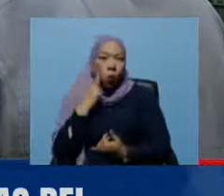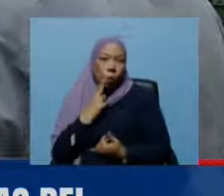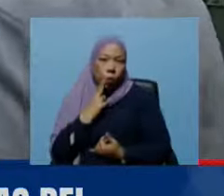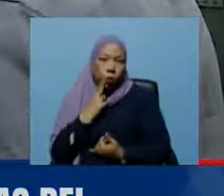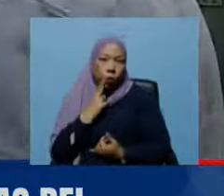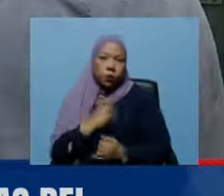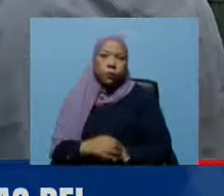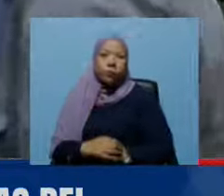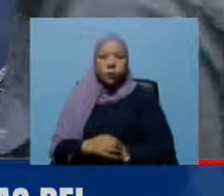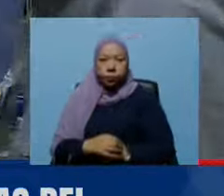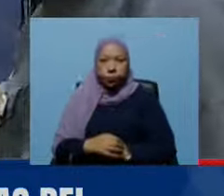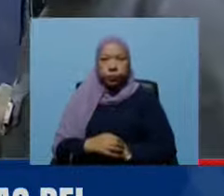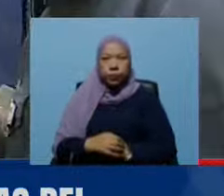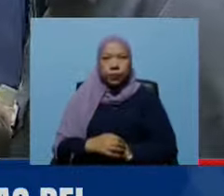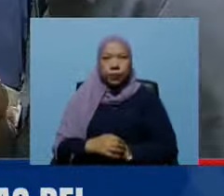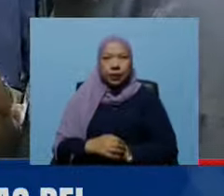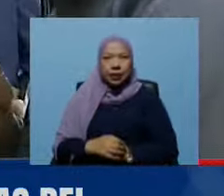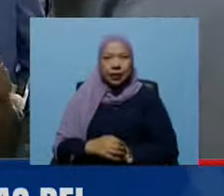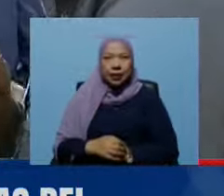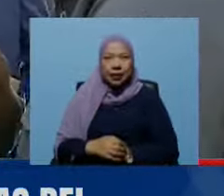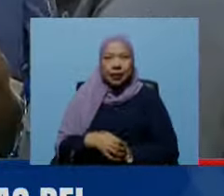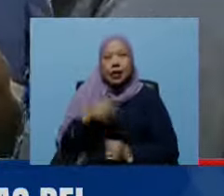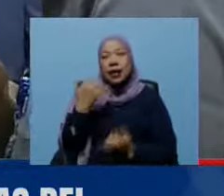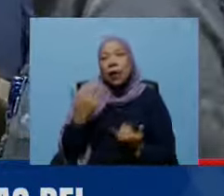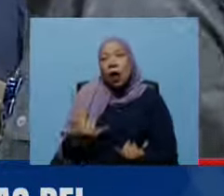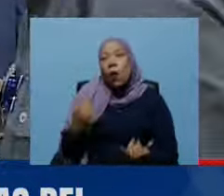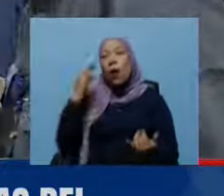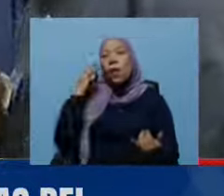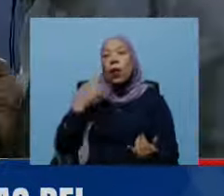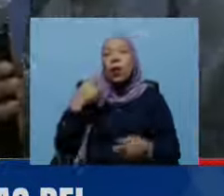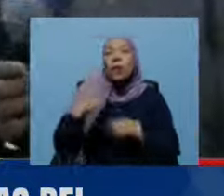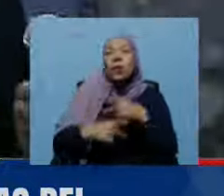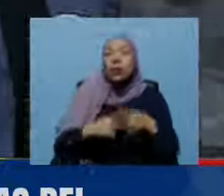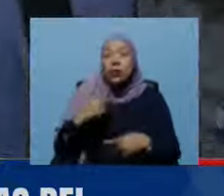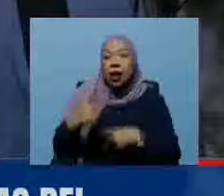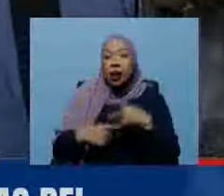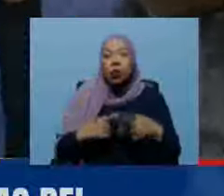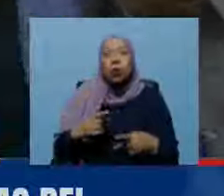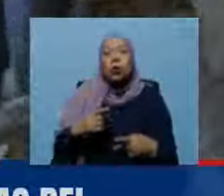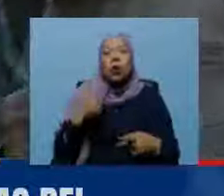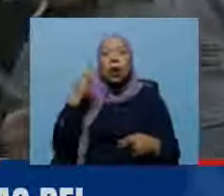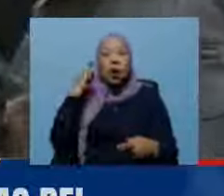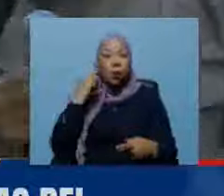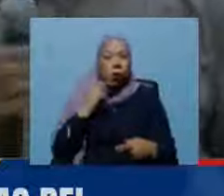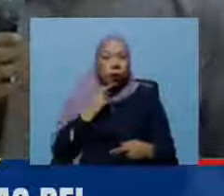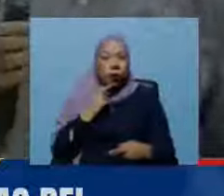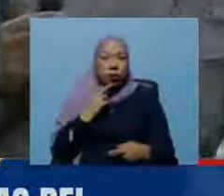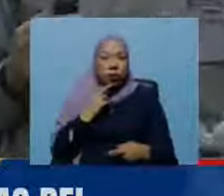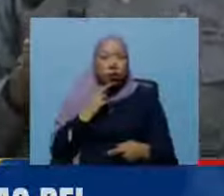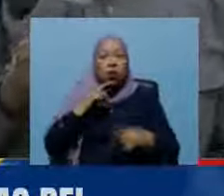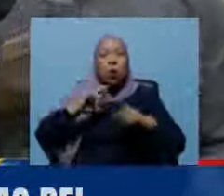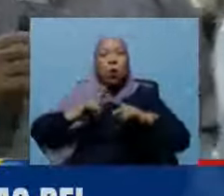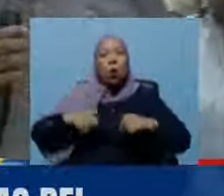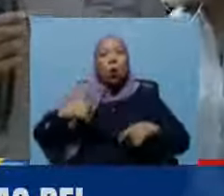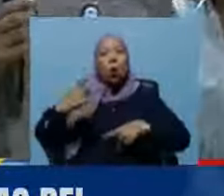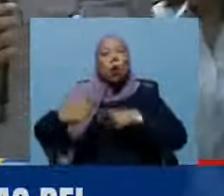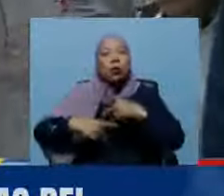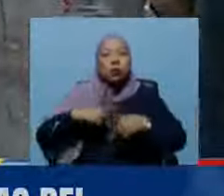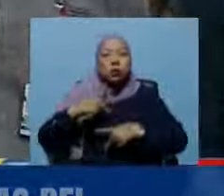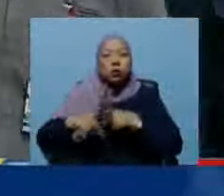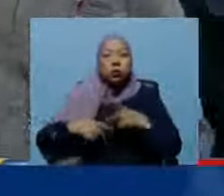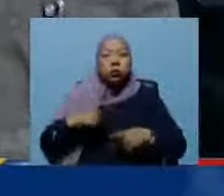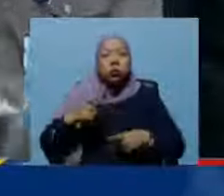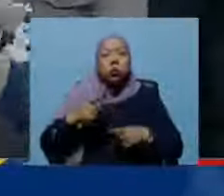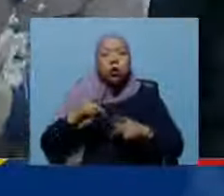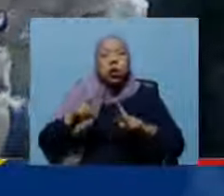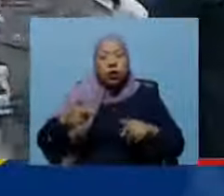Por los momentos Guayana. Acerca más el micrófono, Ramón. Por los momentos en Guayana se está produciendo la palanquilla. Correcto. Allá comienza el proceso de